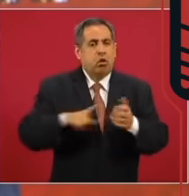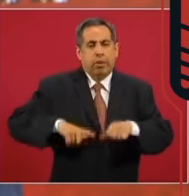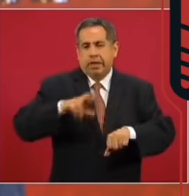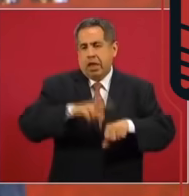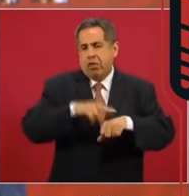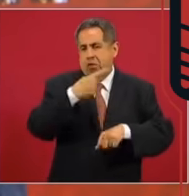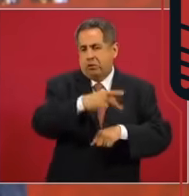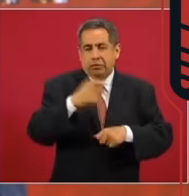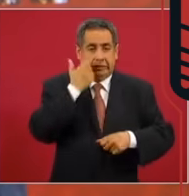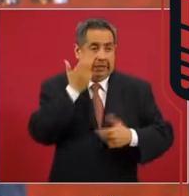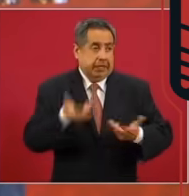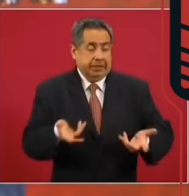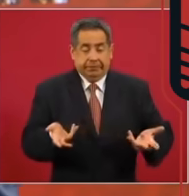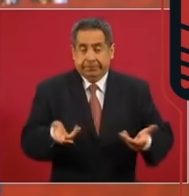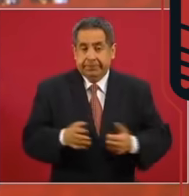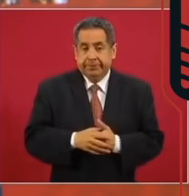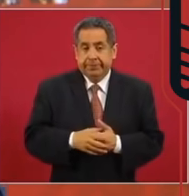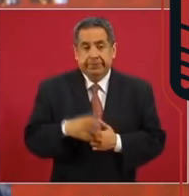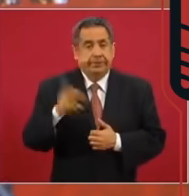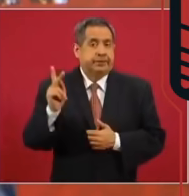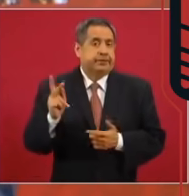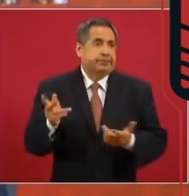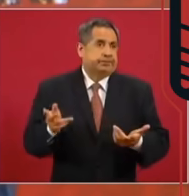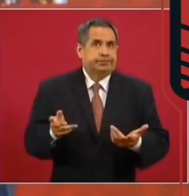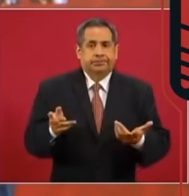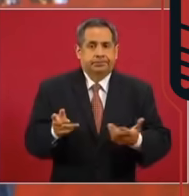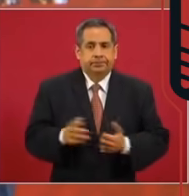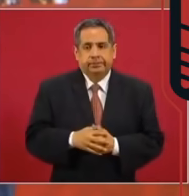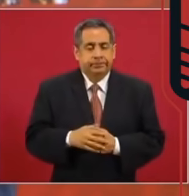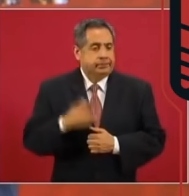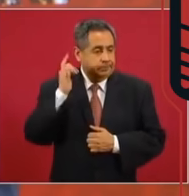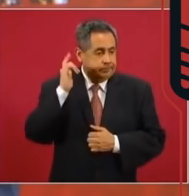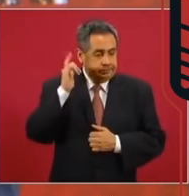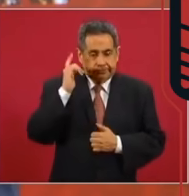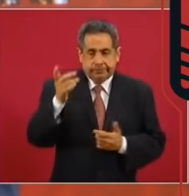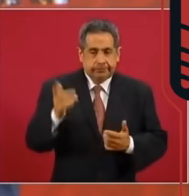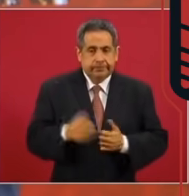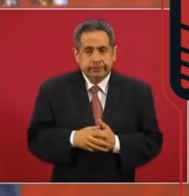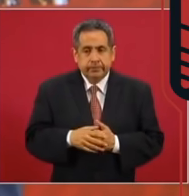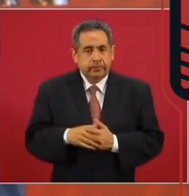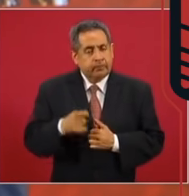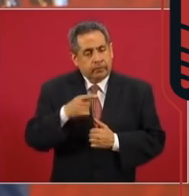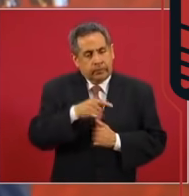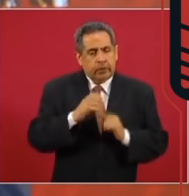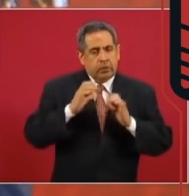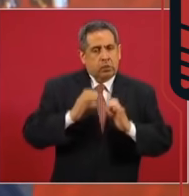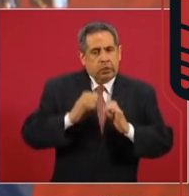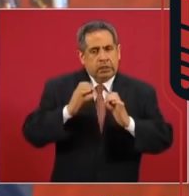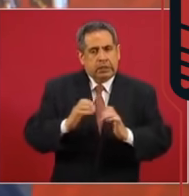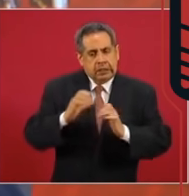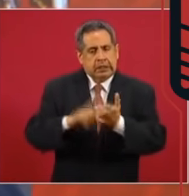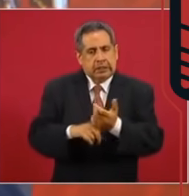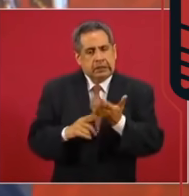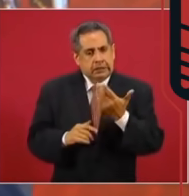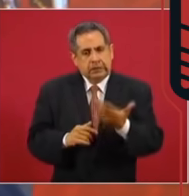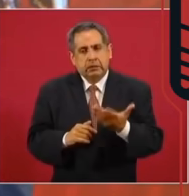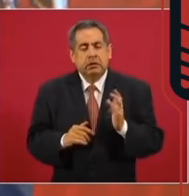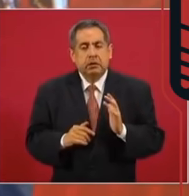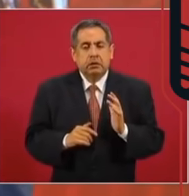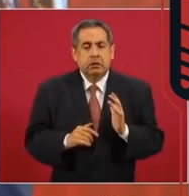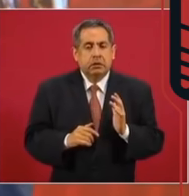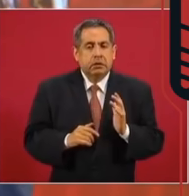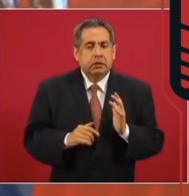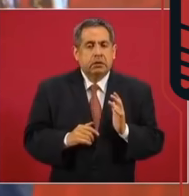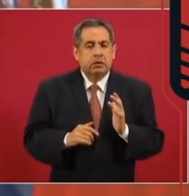gobernatura. Nada más que ojalá y se cuide para que no